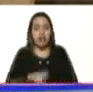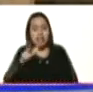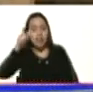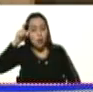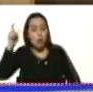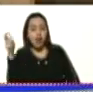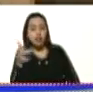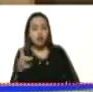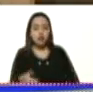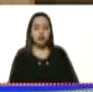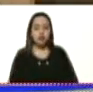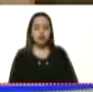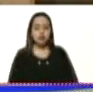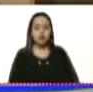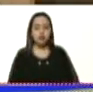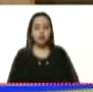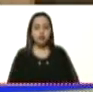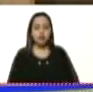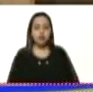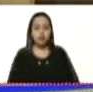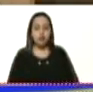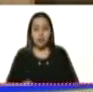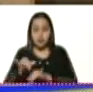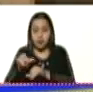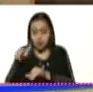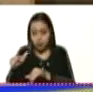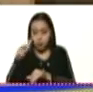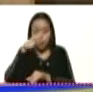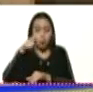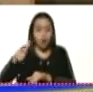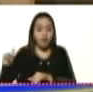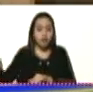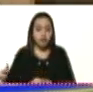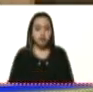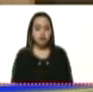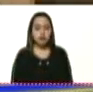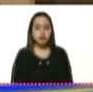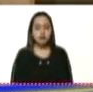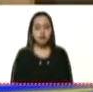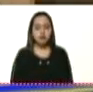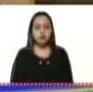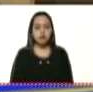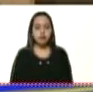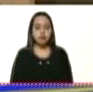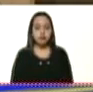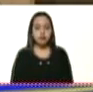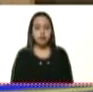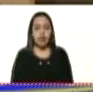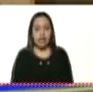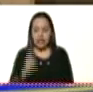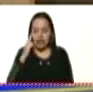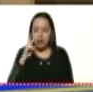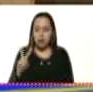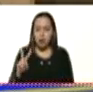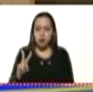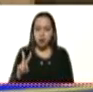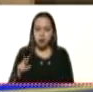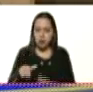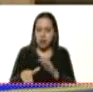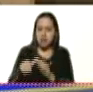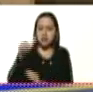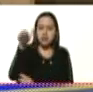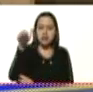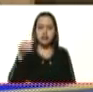Y desde esa población, bueno, que lo vio crecer, su